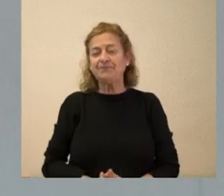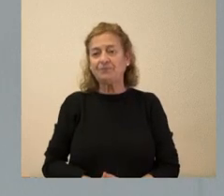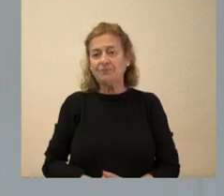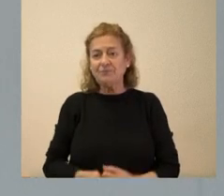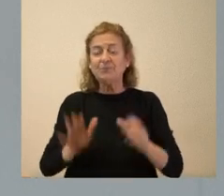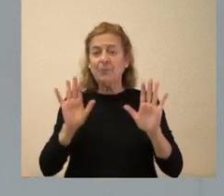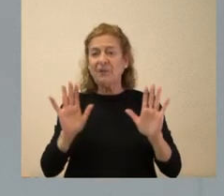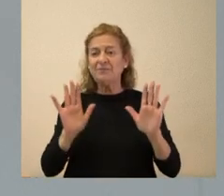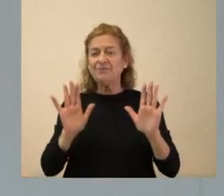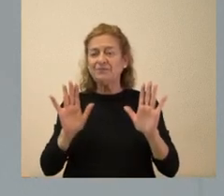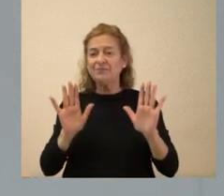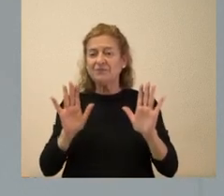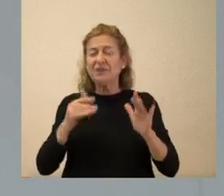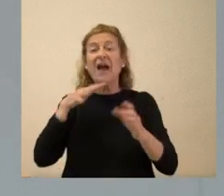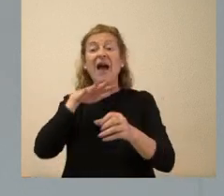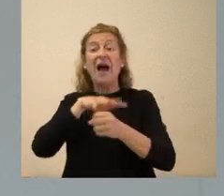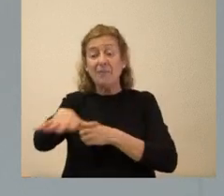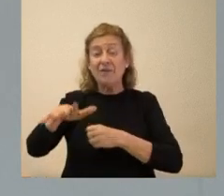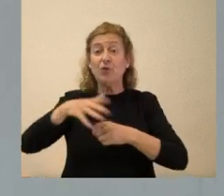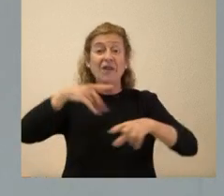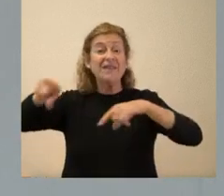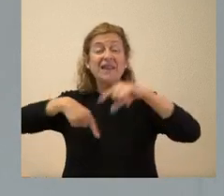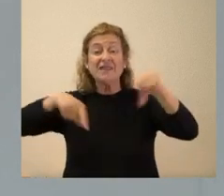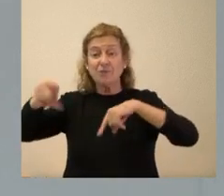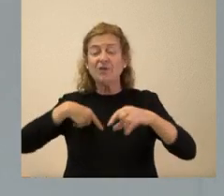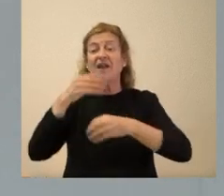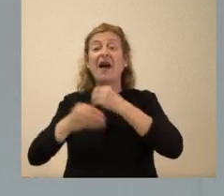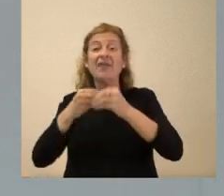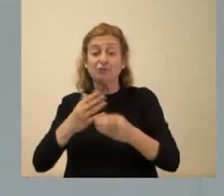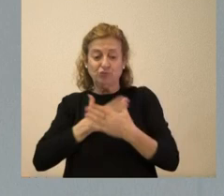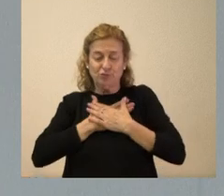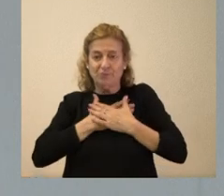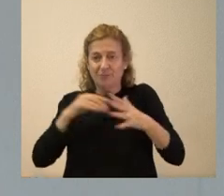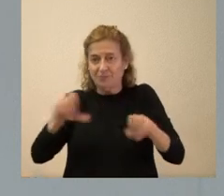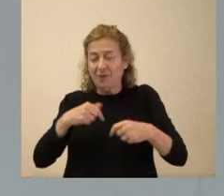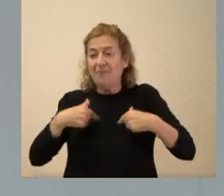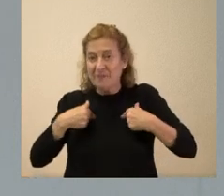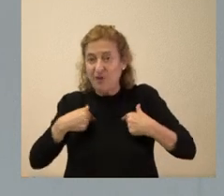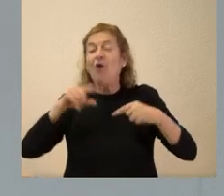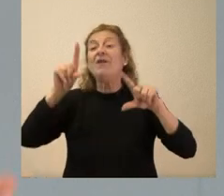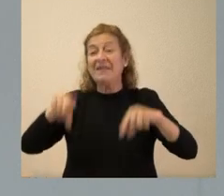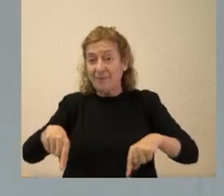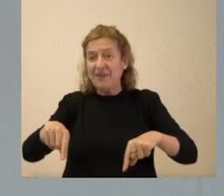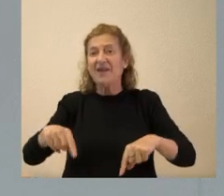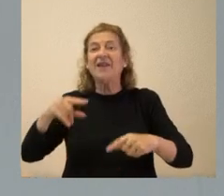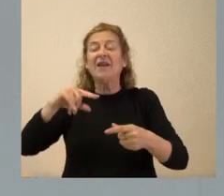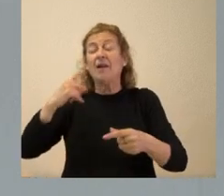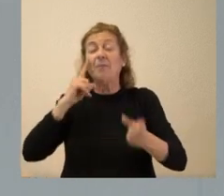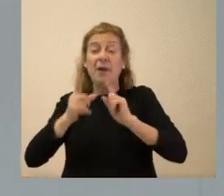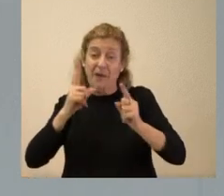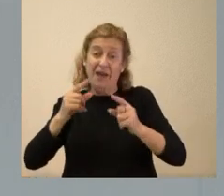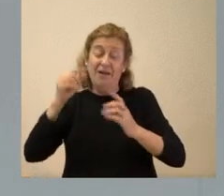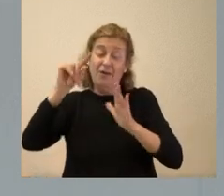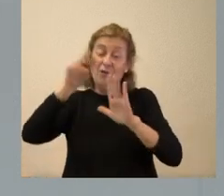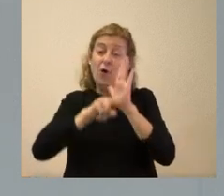Pues en el ámbito del transporte lo aplicamos en el ámbito de nuestras competencias y en el ámbito también de lo que prevé la normativa que ha sido